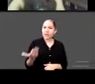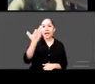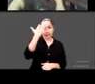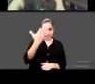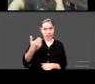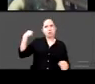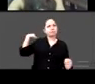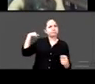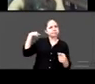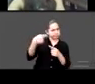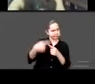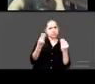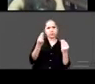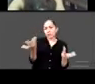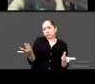así.